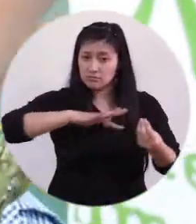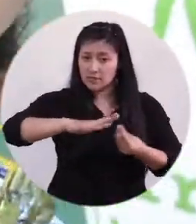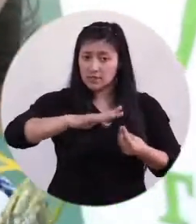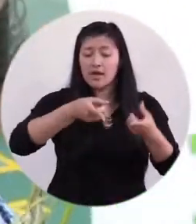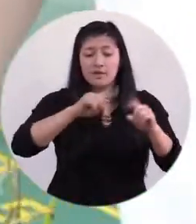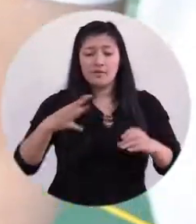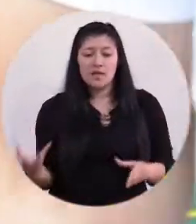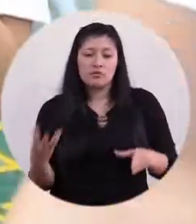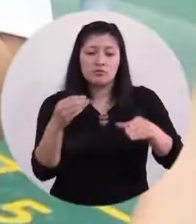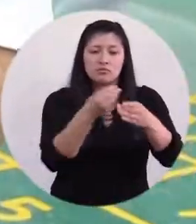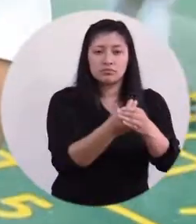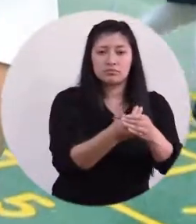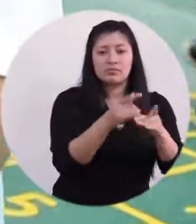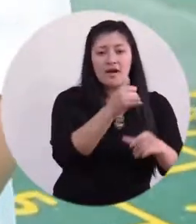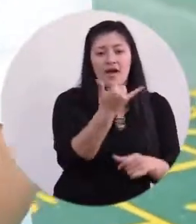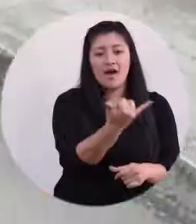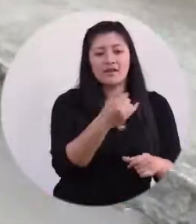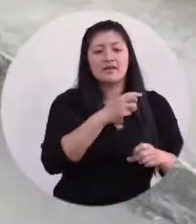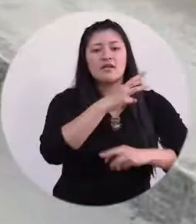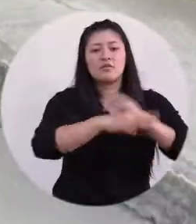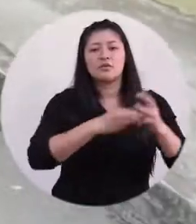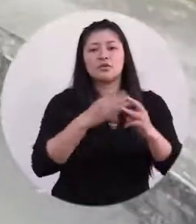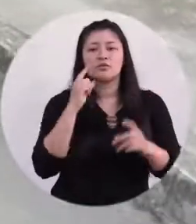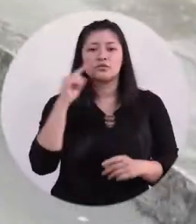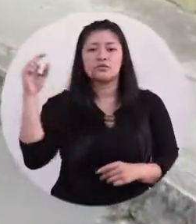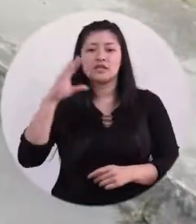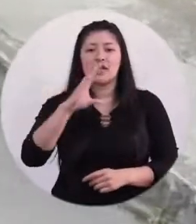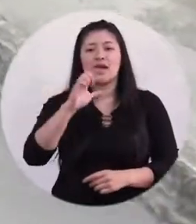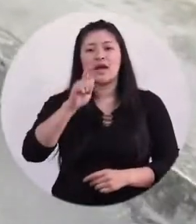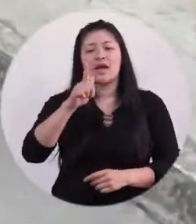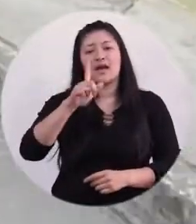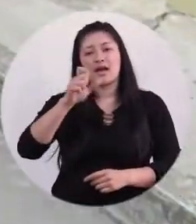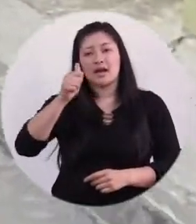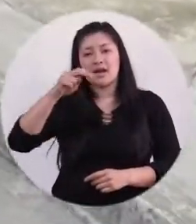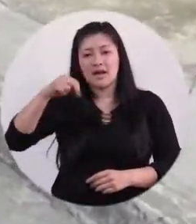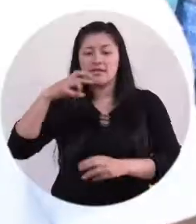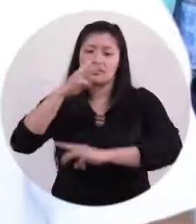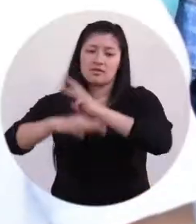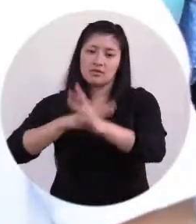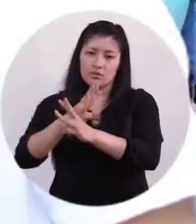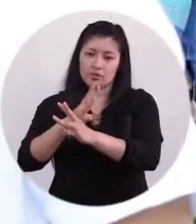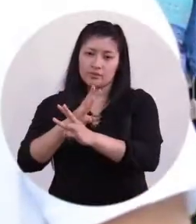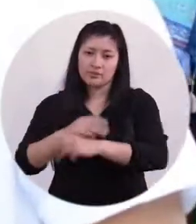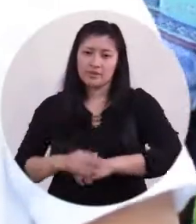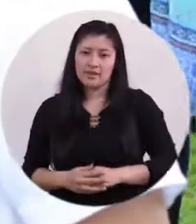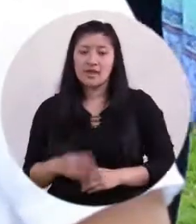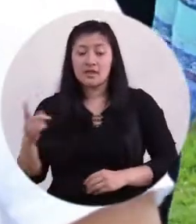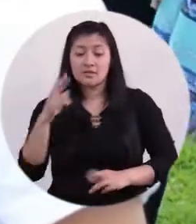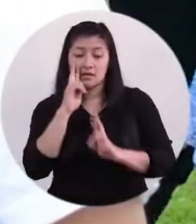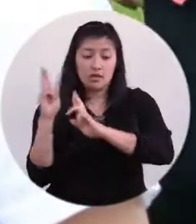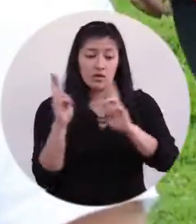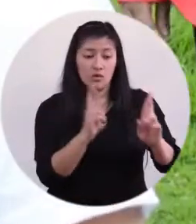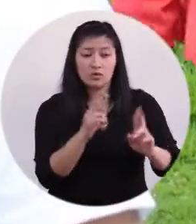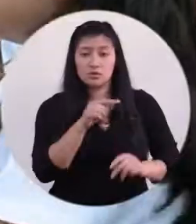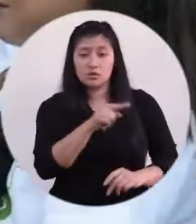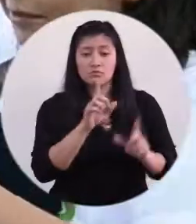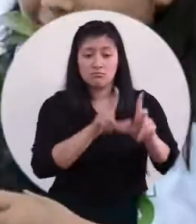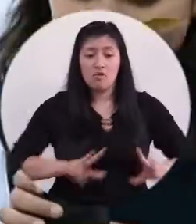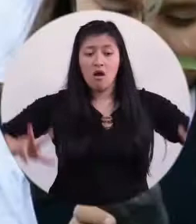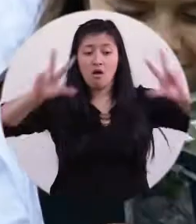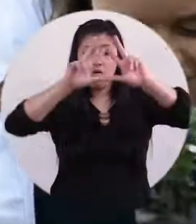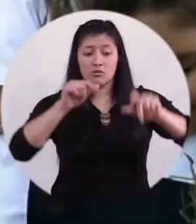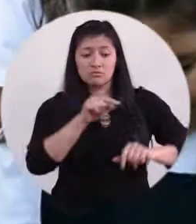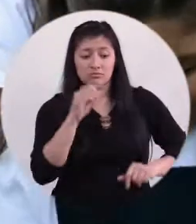como embajadores de la justicia climática y harán parte del movimiento mundial impulsado por cloud for the planet el cual ha sido